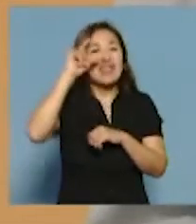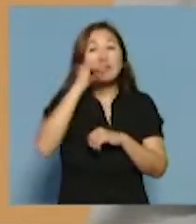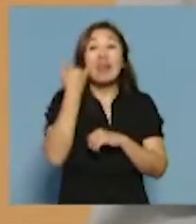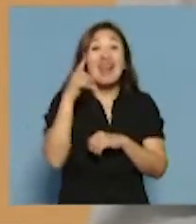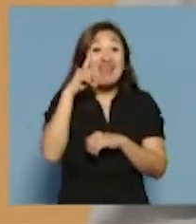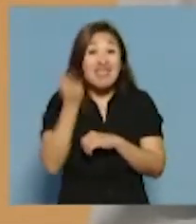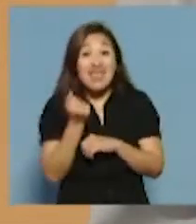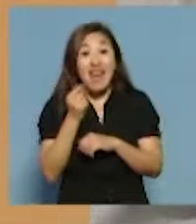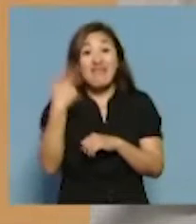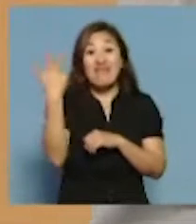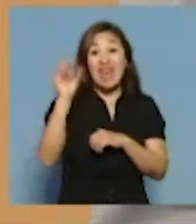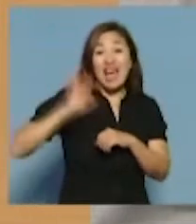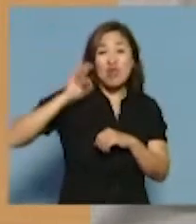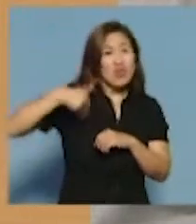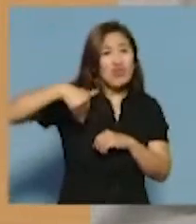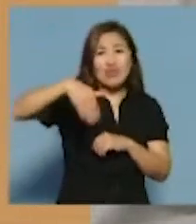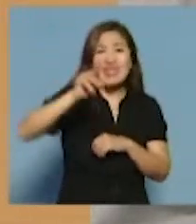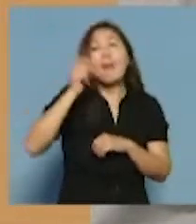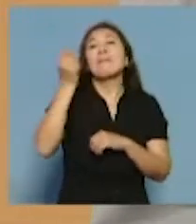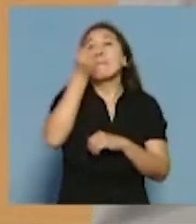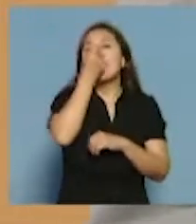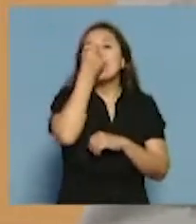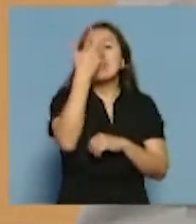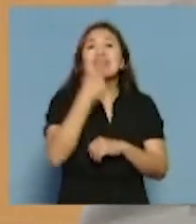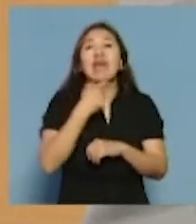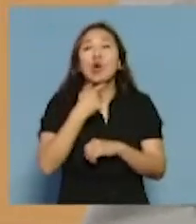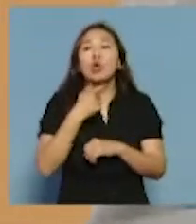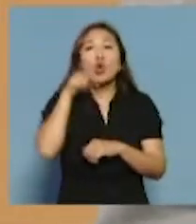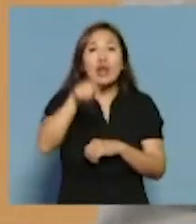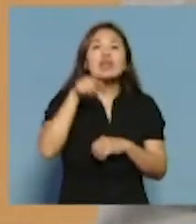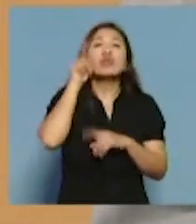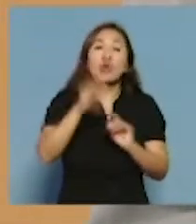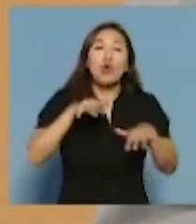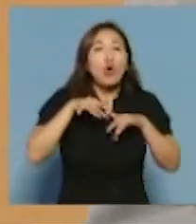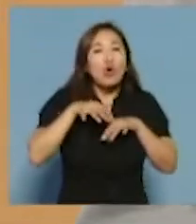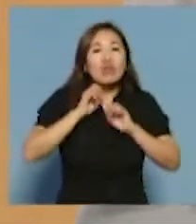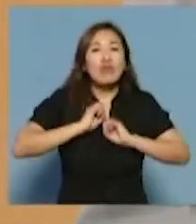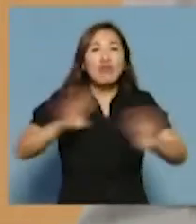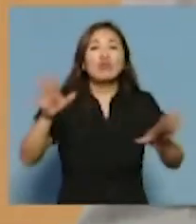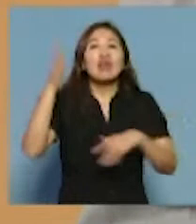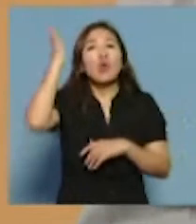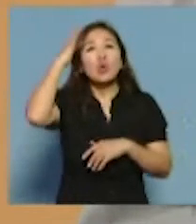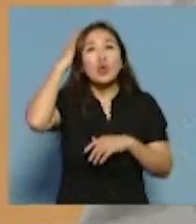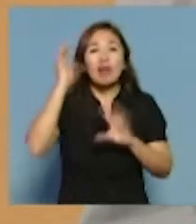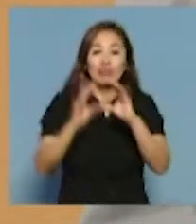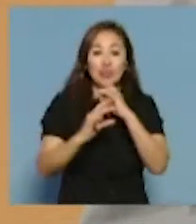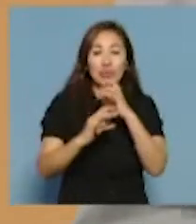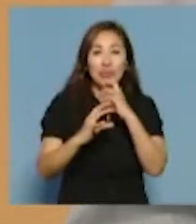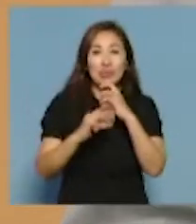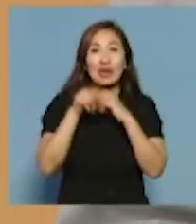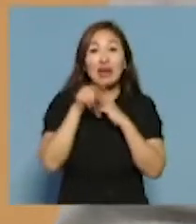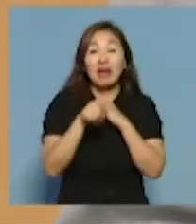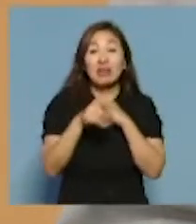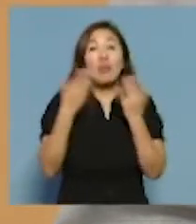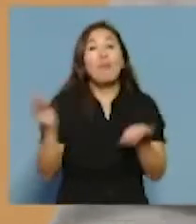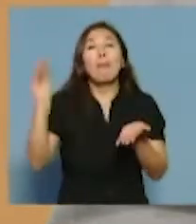23 de agosto precisamente hacen un recorrido con un instrumento que es propio de nuestra región la que na y al cual se le